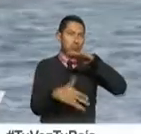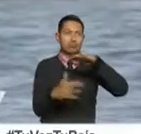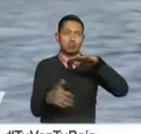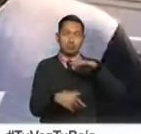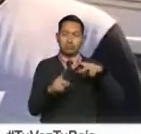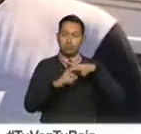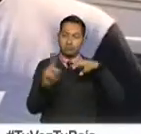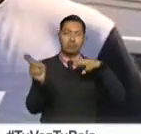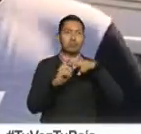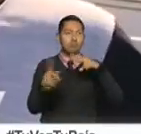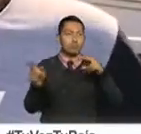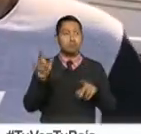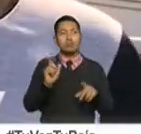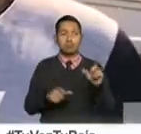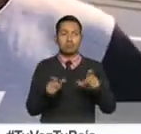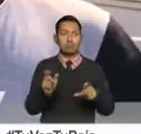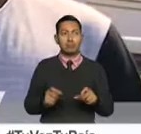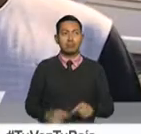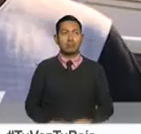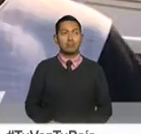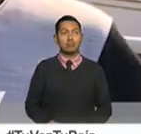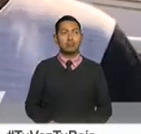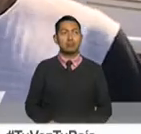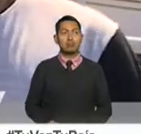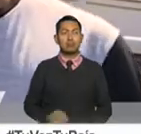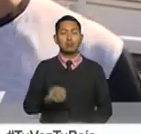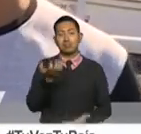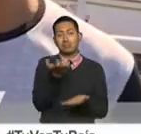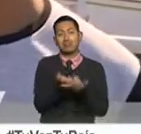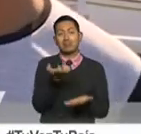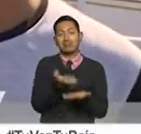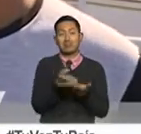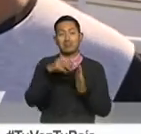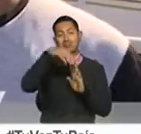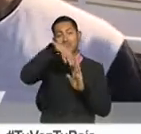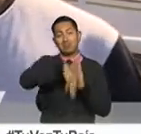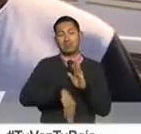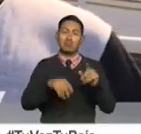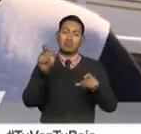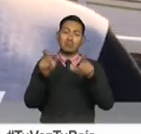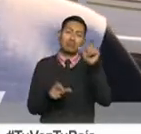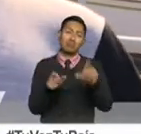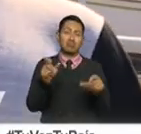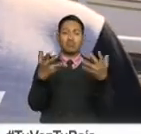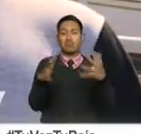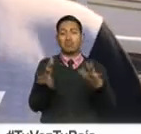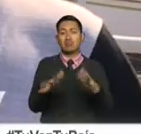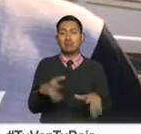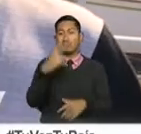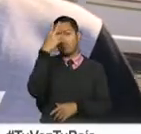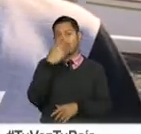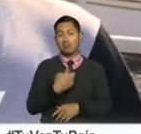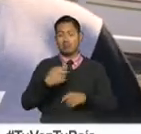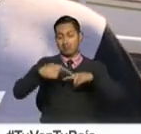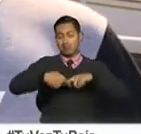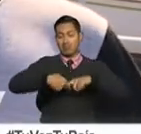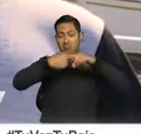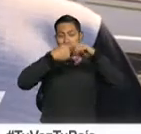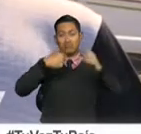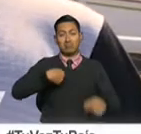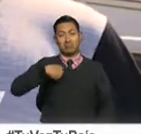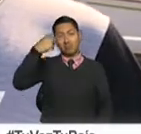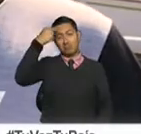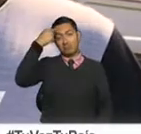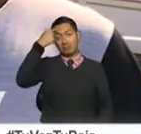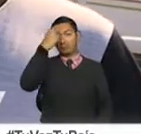turistas. La economía está muy baja, no hay clientes, todos cancelaron. Por eso estoy pensando en cerrar